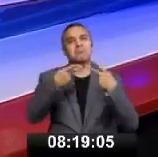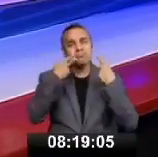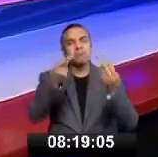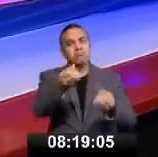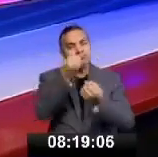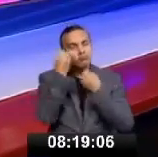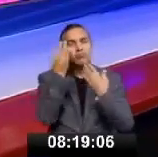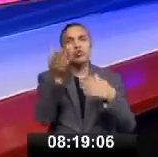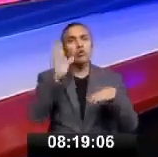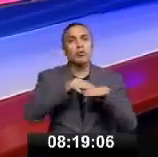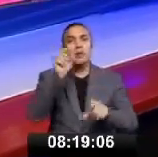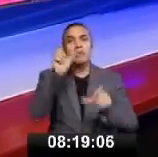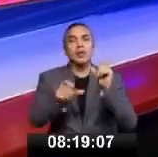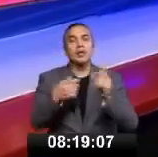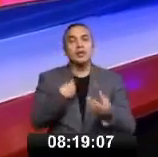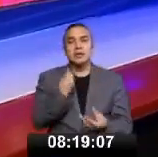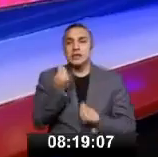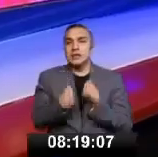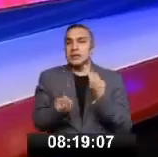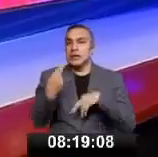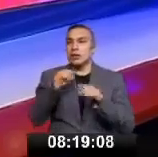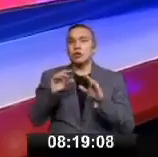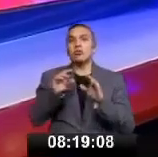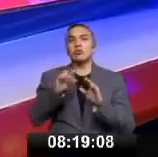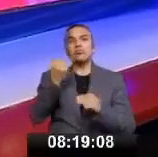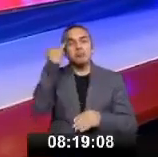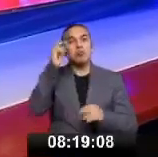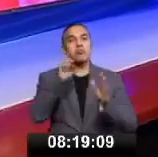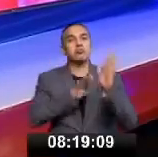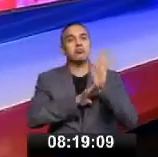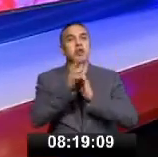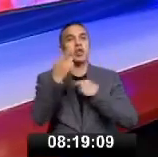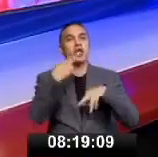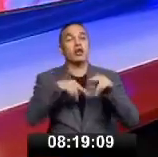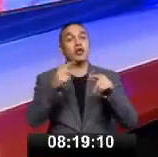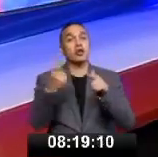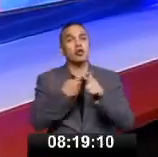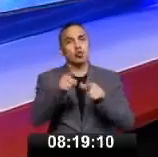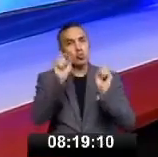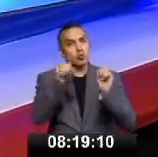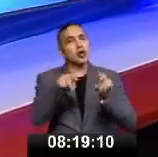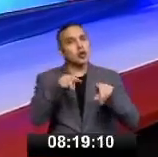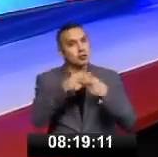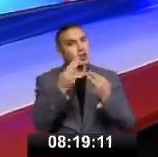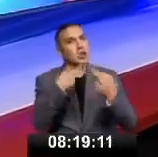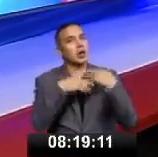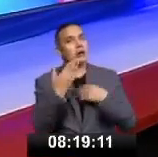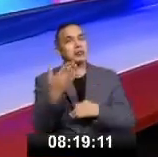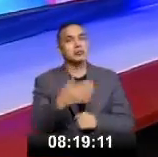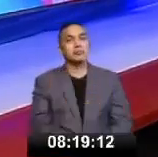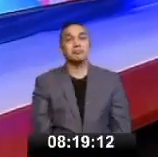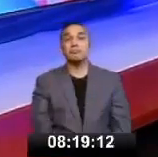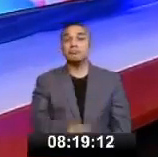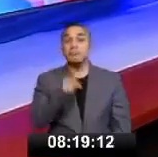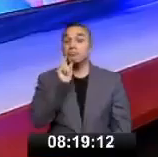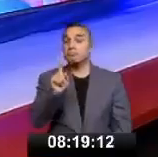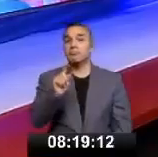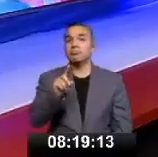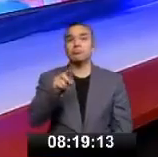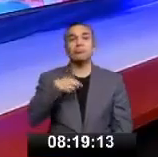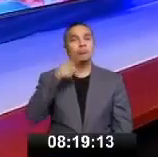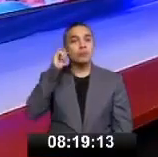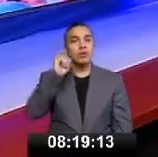ustedes esas inspiradoras historias de superación que nos motivan a todos a emprender. Y hoy, precisamente, la protagonista es